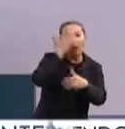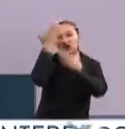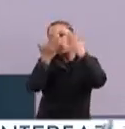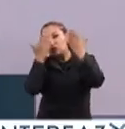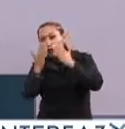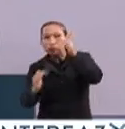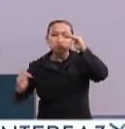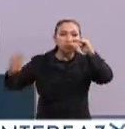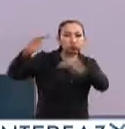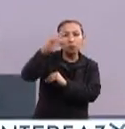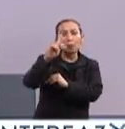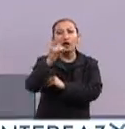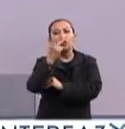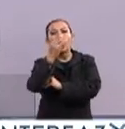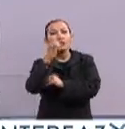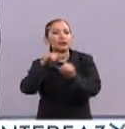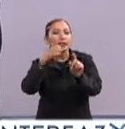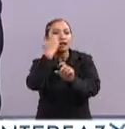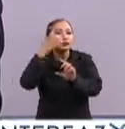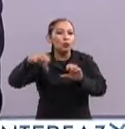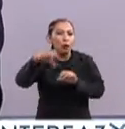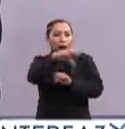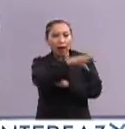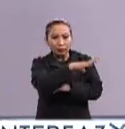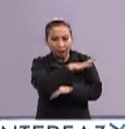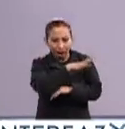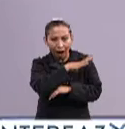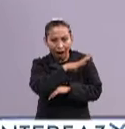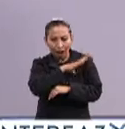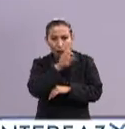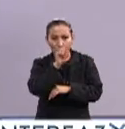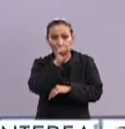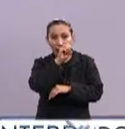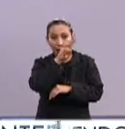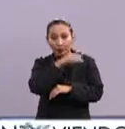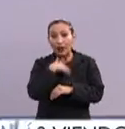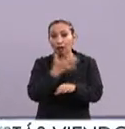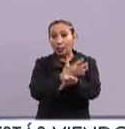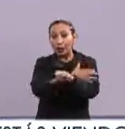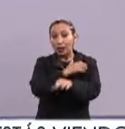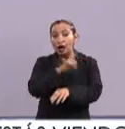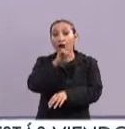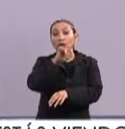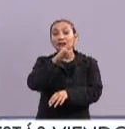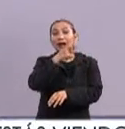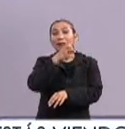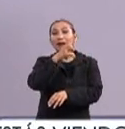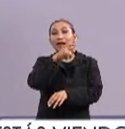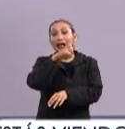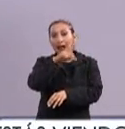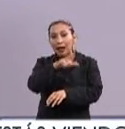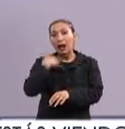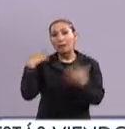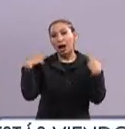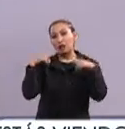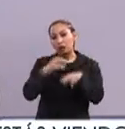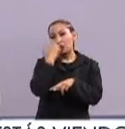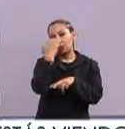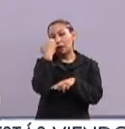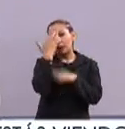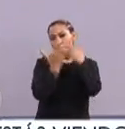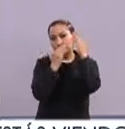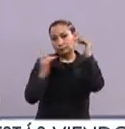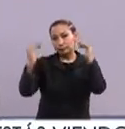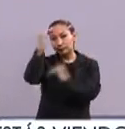estudios, posgrados en los diversos planteles que cuenta la UNAM. Nos acompaña en el estudio Luis Gabriel Arango Pinto, él es académico de la Facultad de